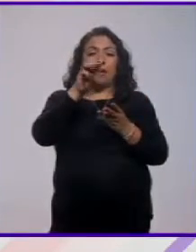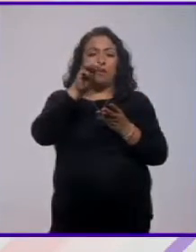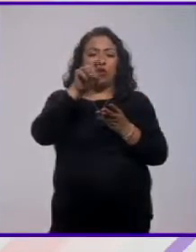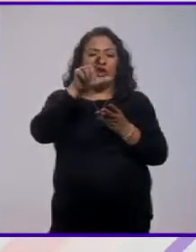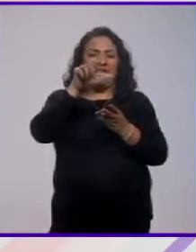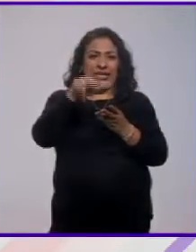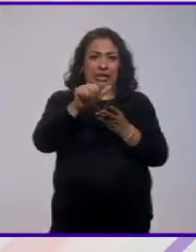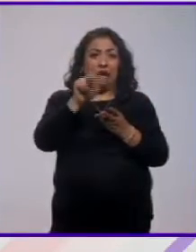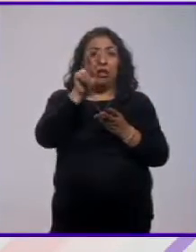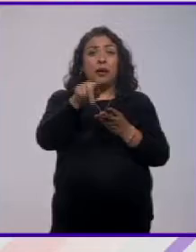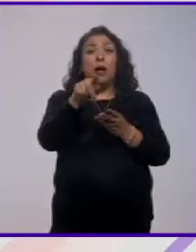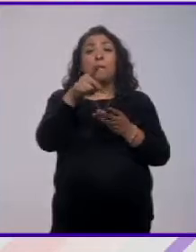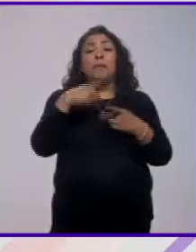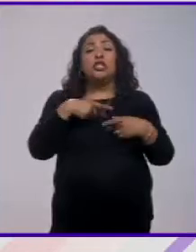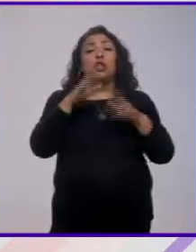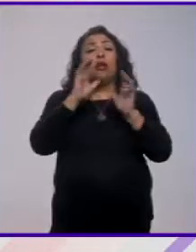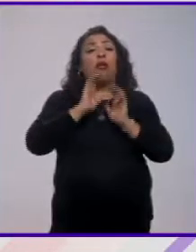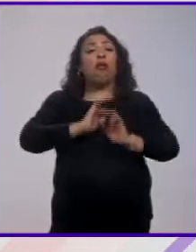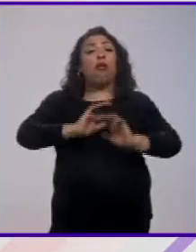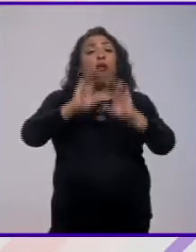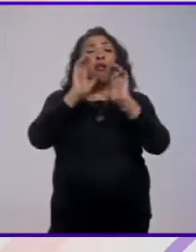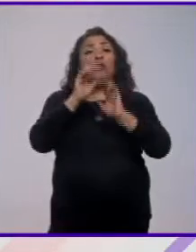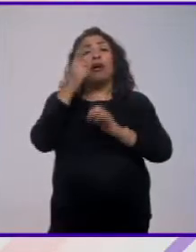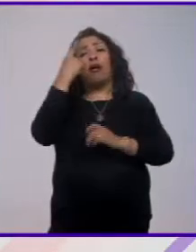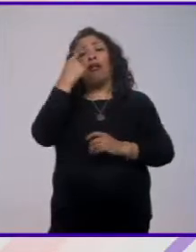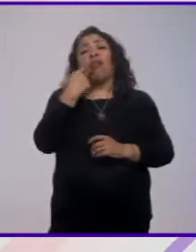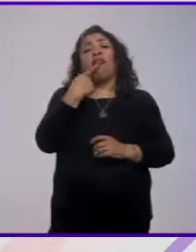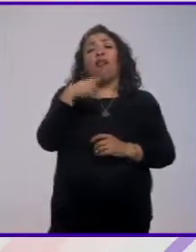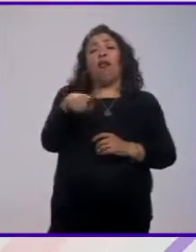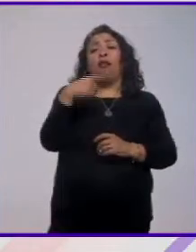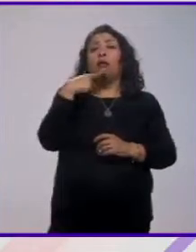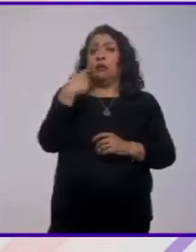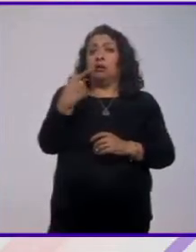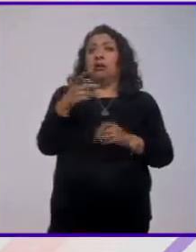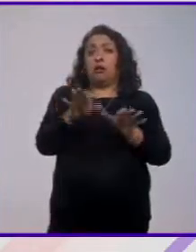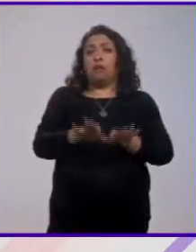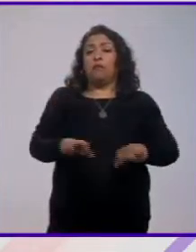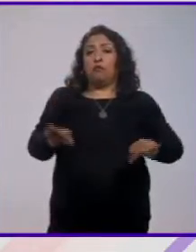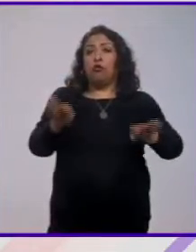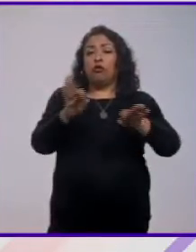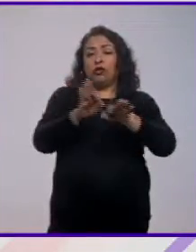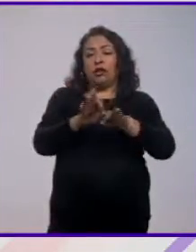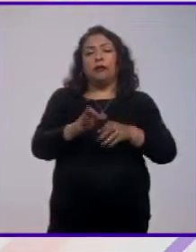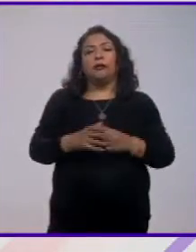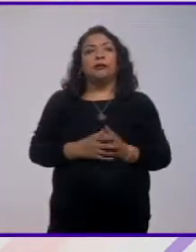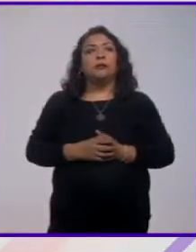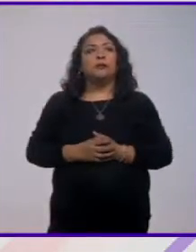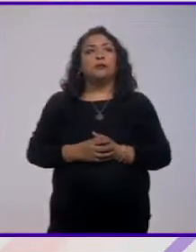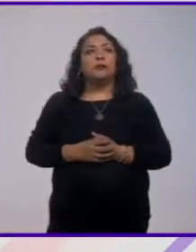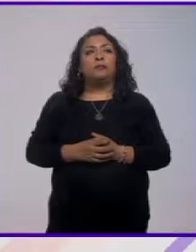de los cantores de protesta más importantes,